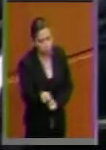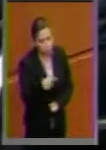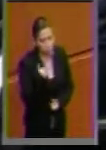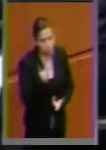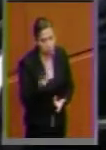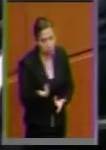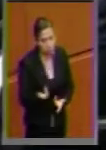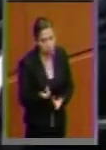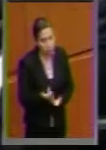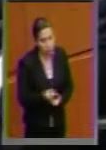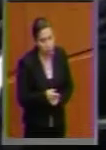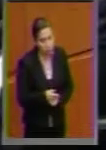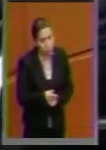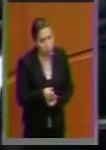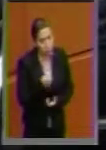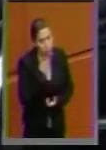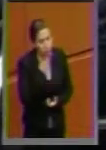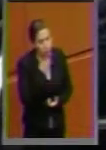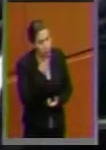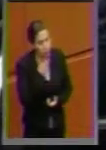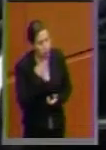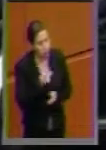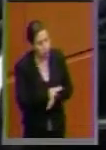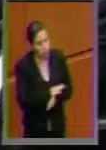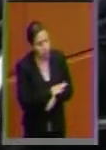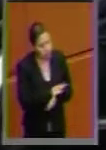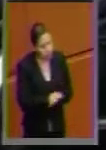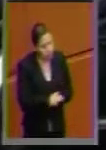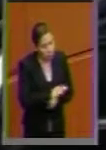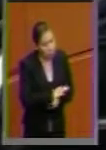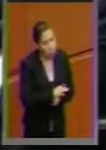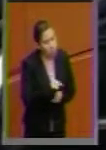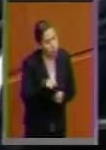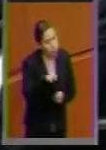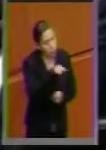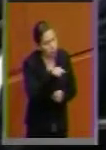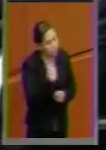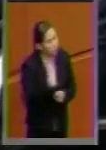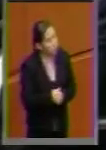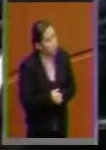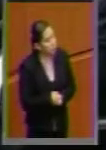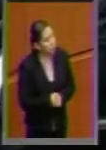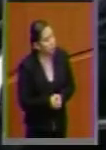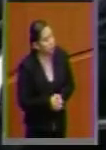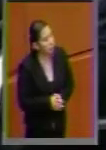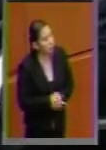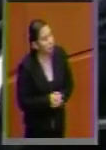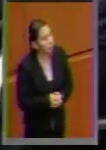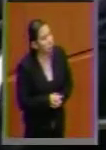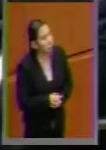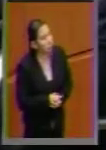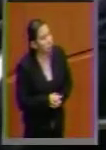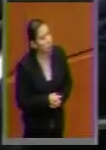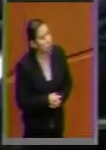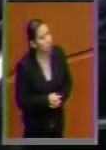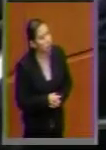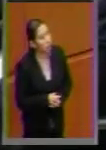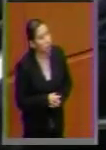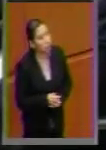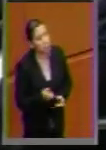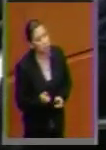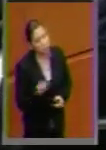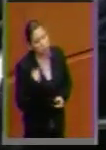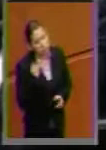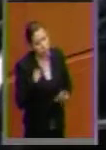es para que permitan imputado de gozar de un beneficio ante la renuncia de ese derecho a tener un juicio es decir nada más